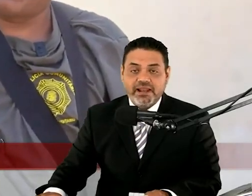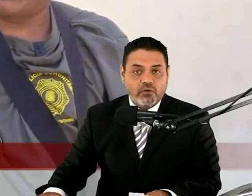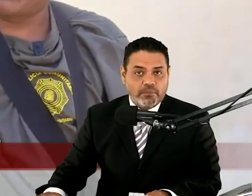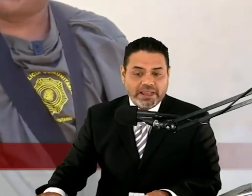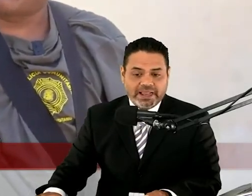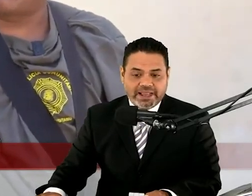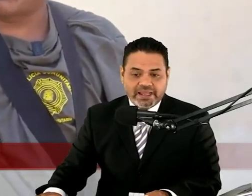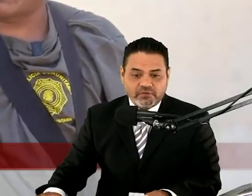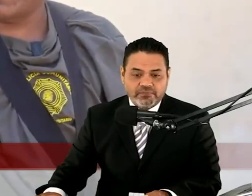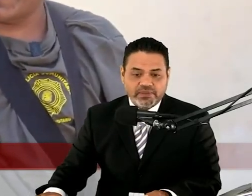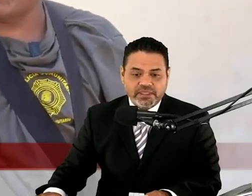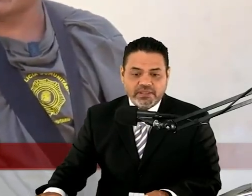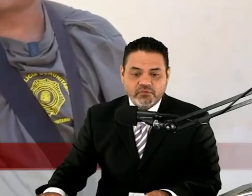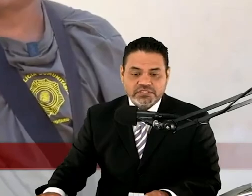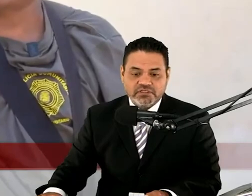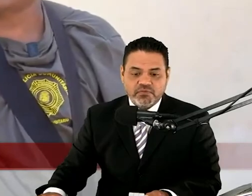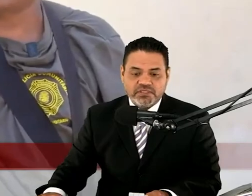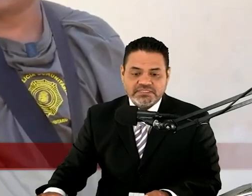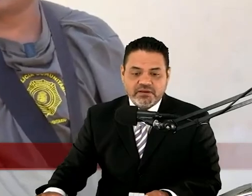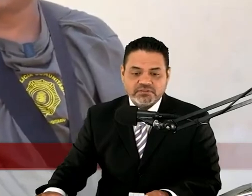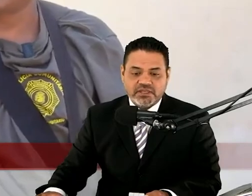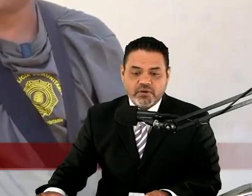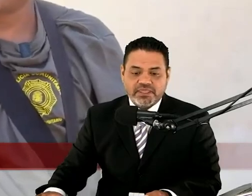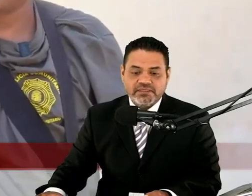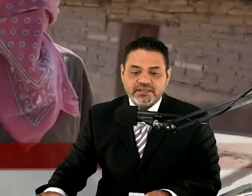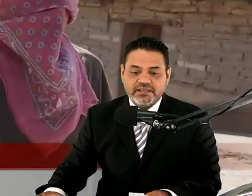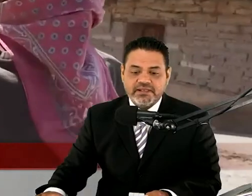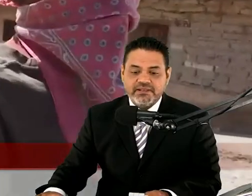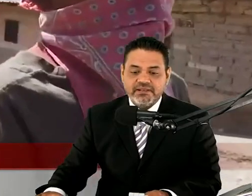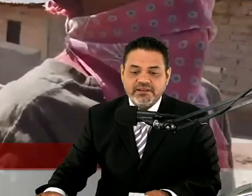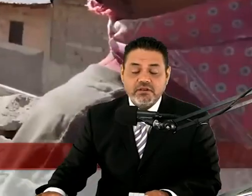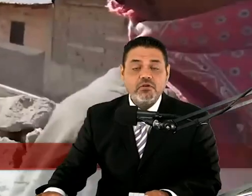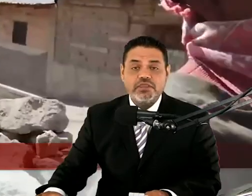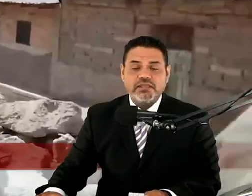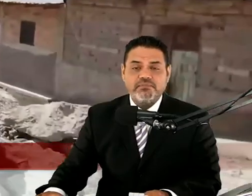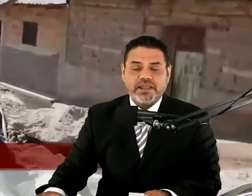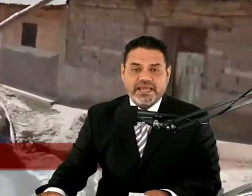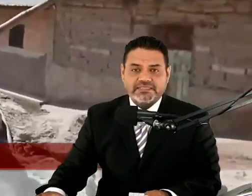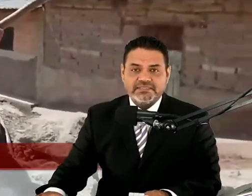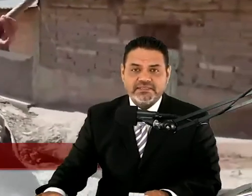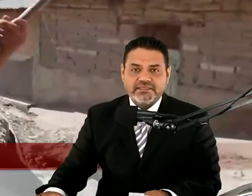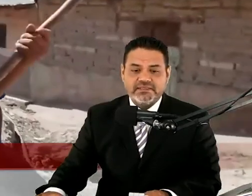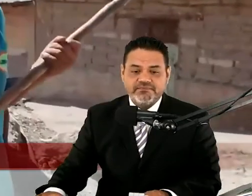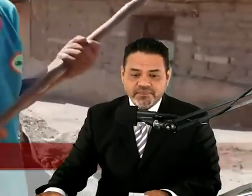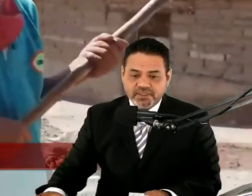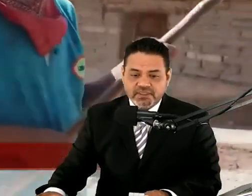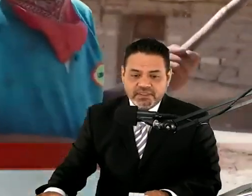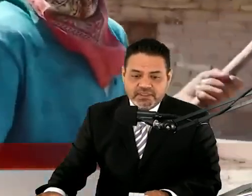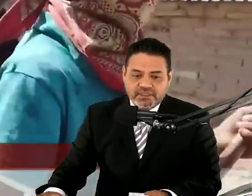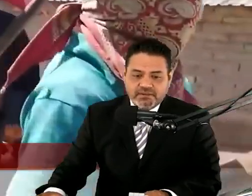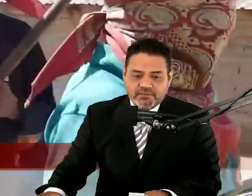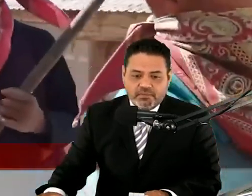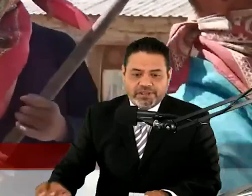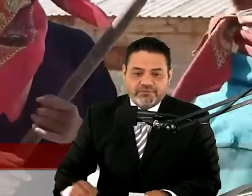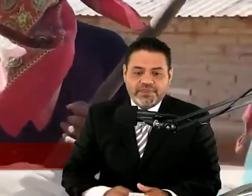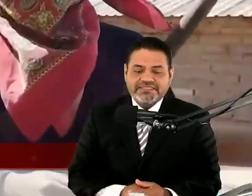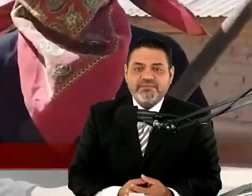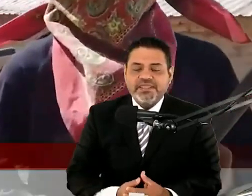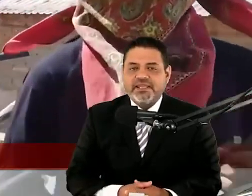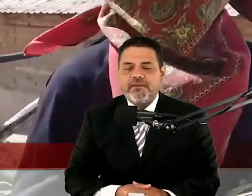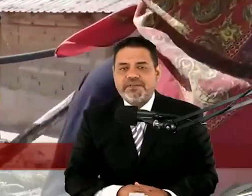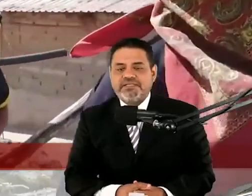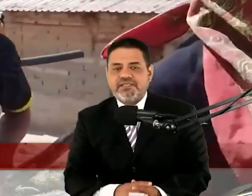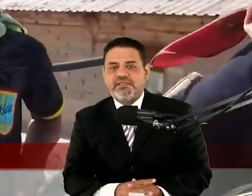pliega lo paga caro y en el municipio de san josé joaquín de herrera no quieren plegarse bueno